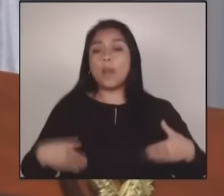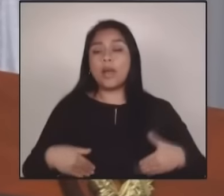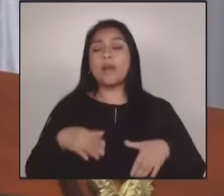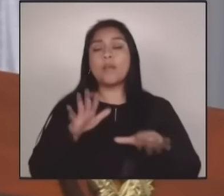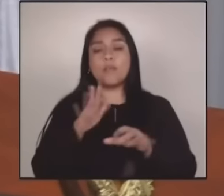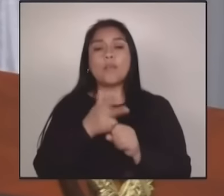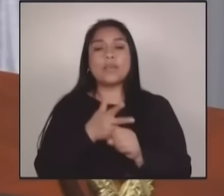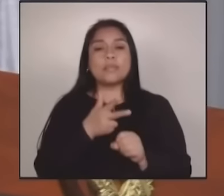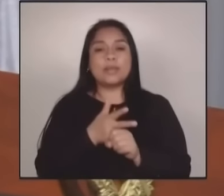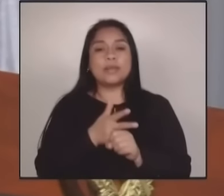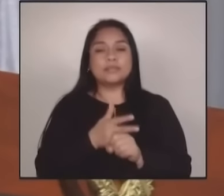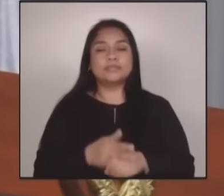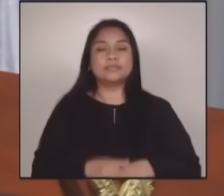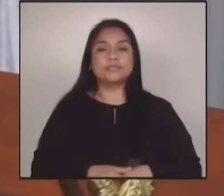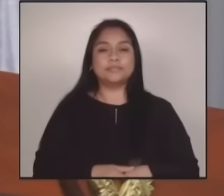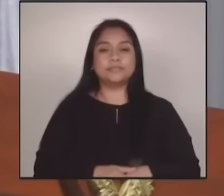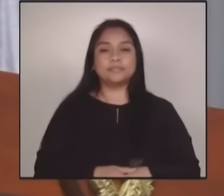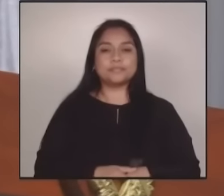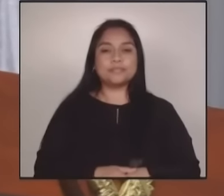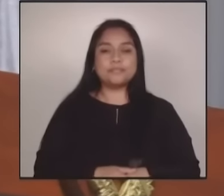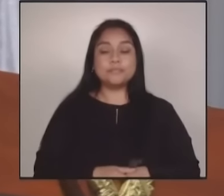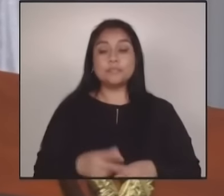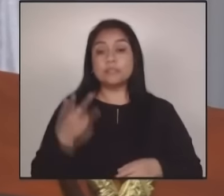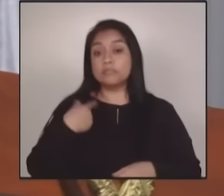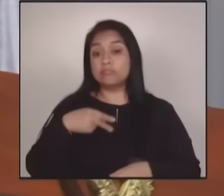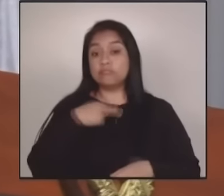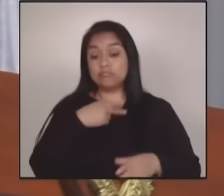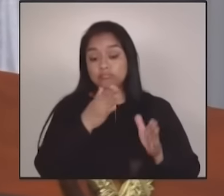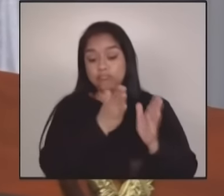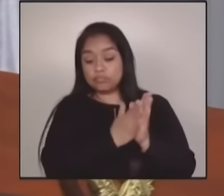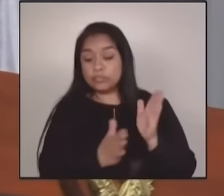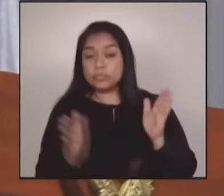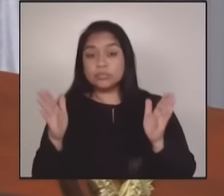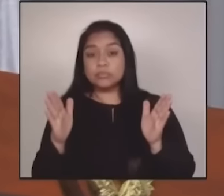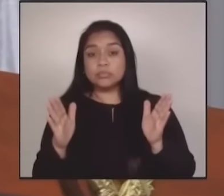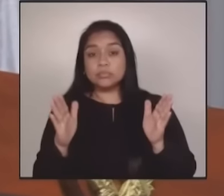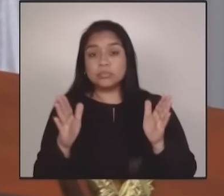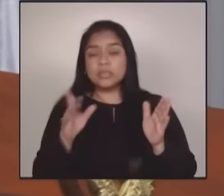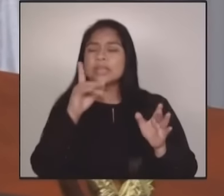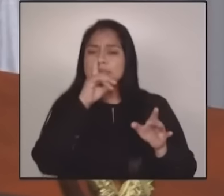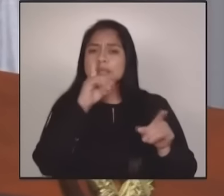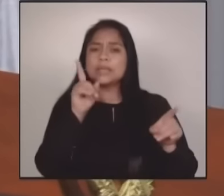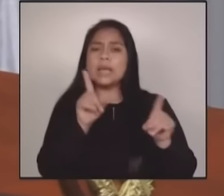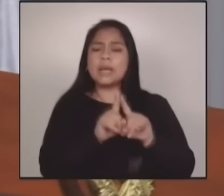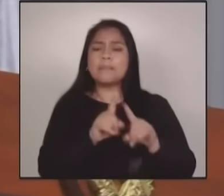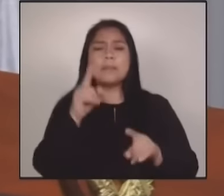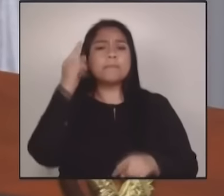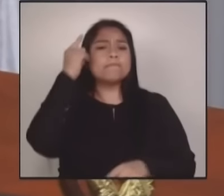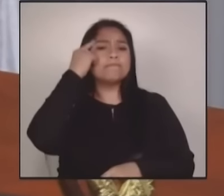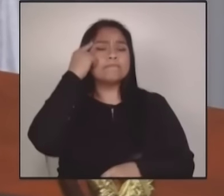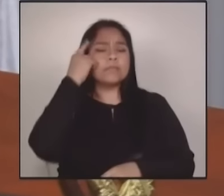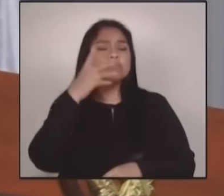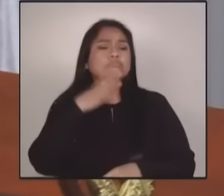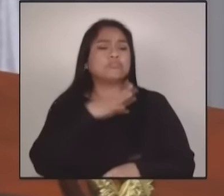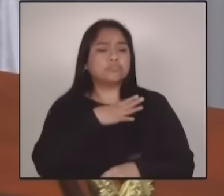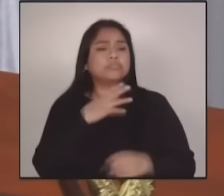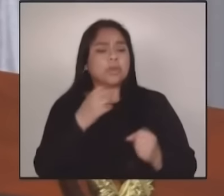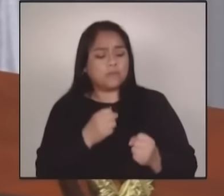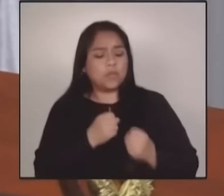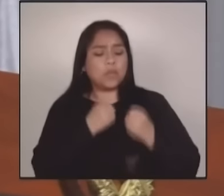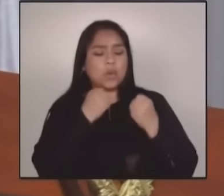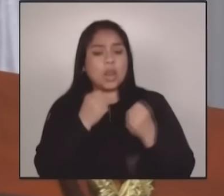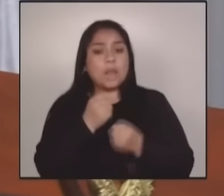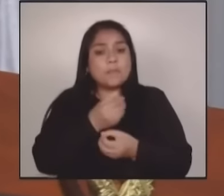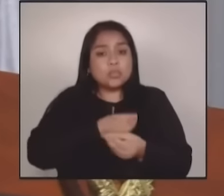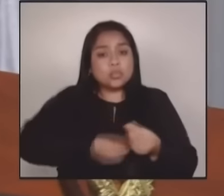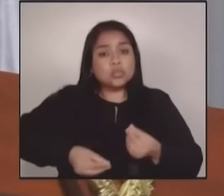Guatemala. En nuestro plan, también consideramos el fortalecimiento de la